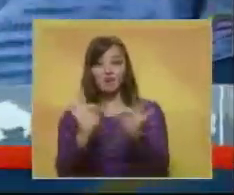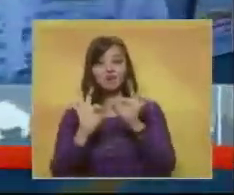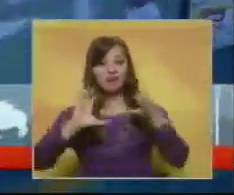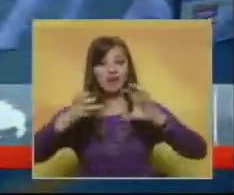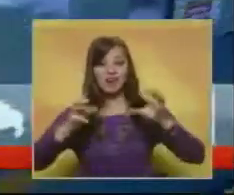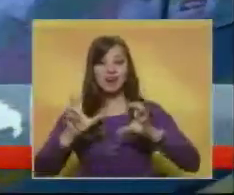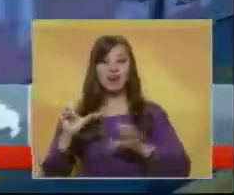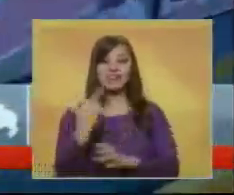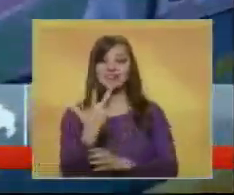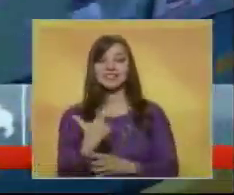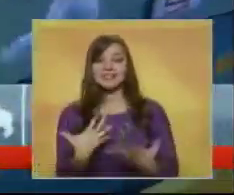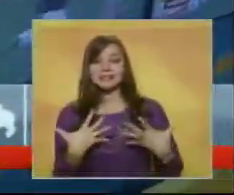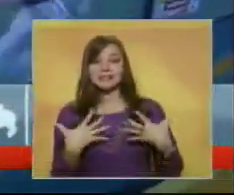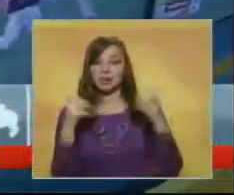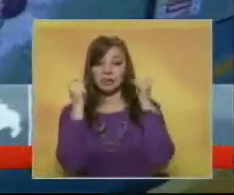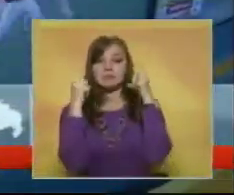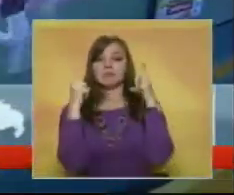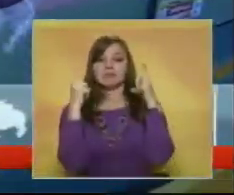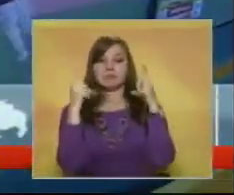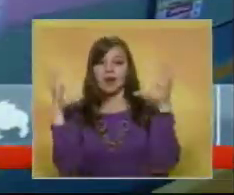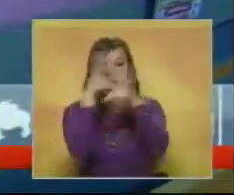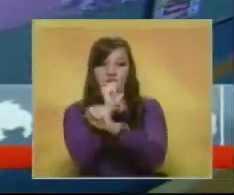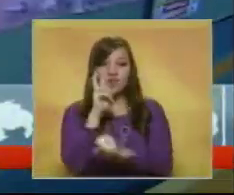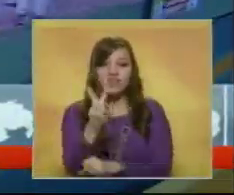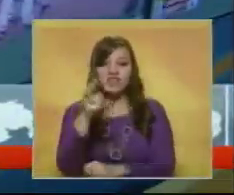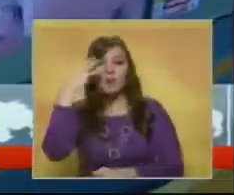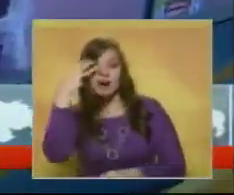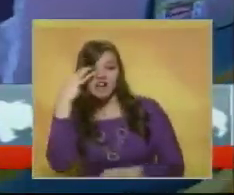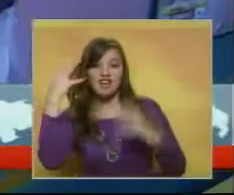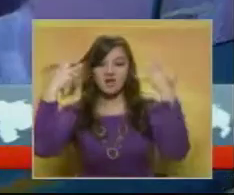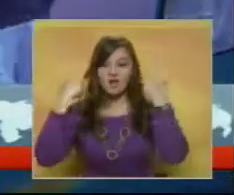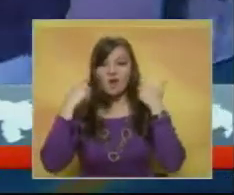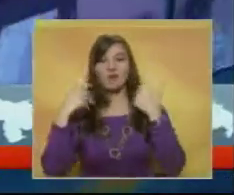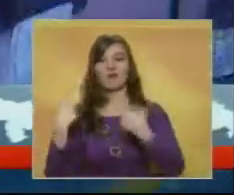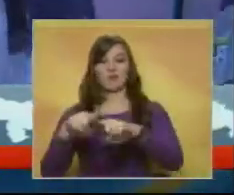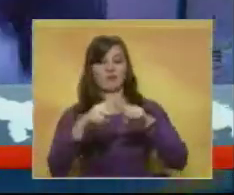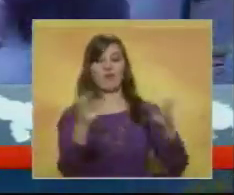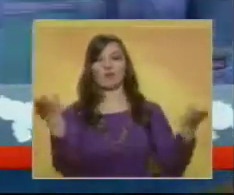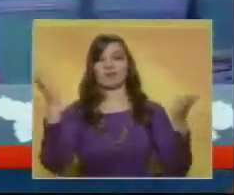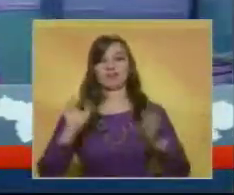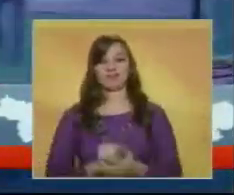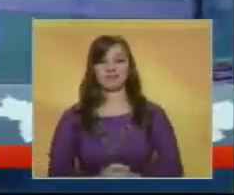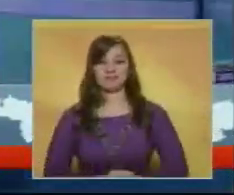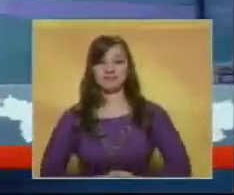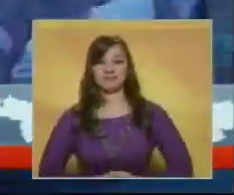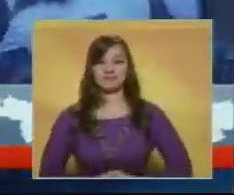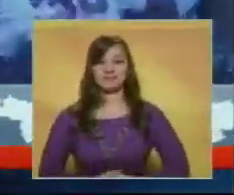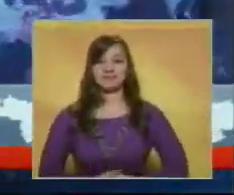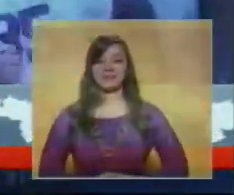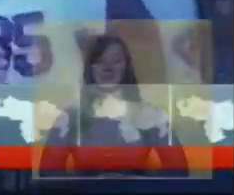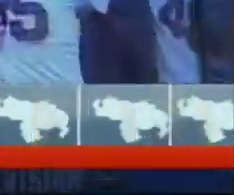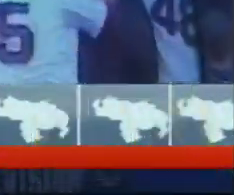el tercer. Es que estoy traumatizado con lo de anoche, con el Magallanes y los Leones y todas esas cosas.